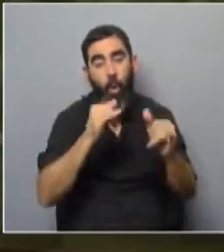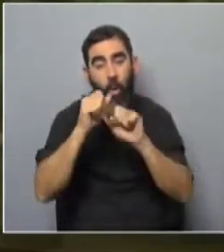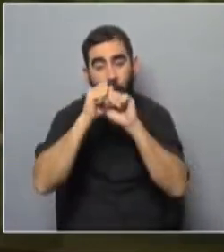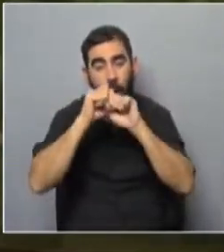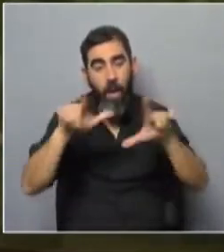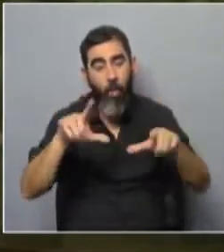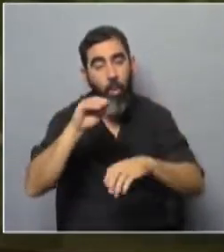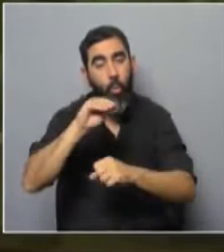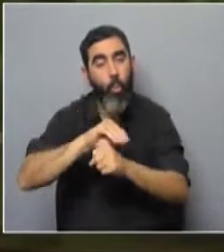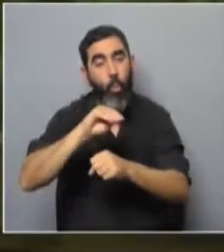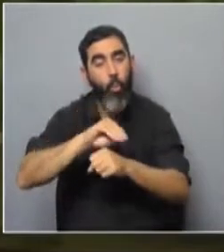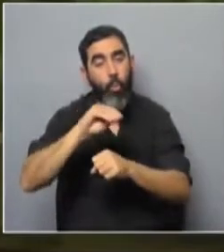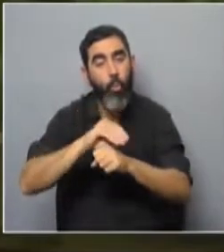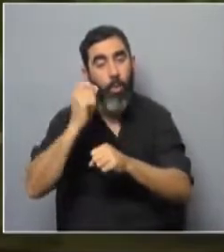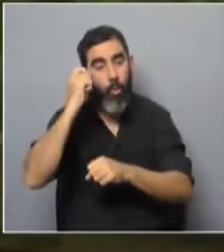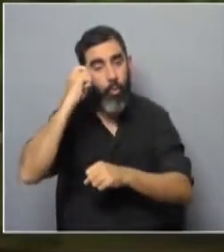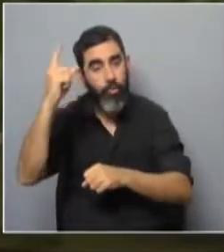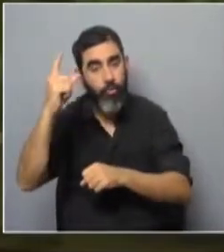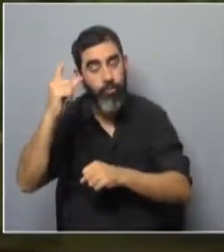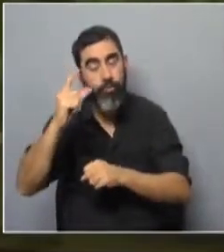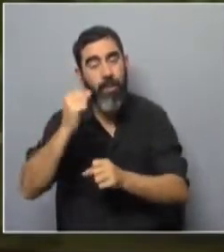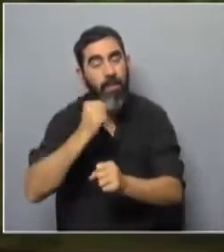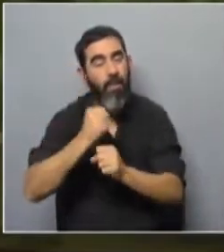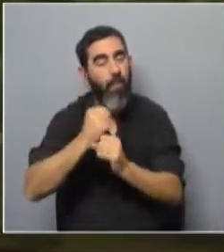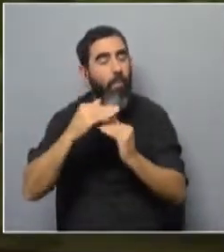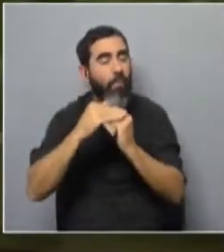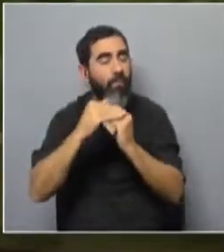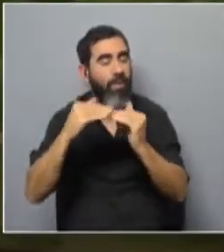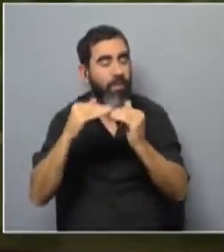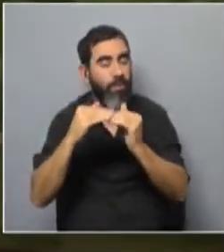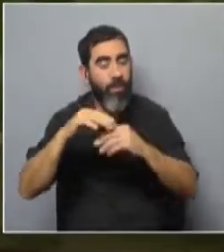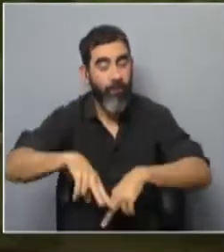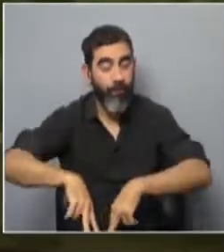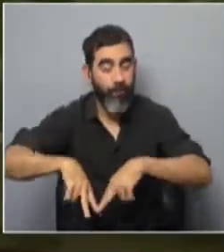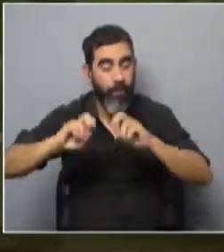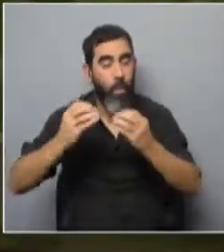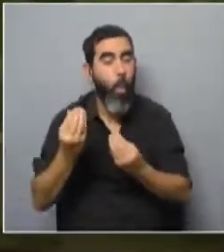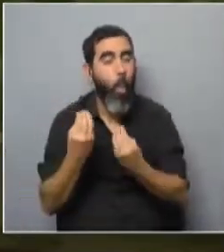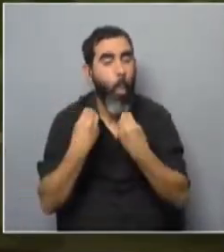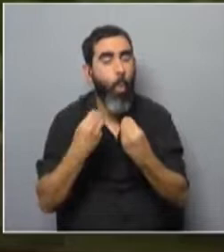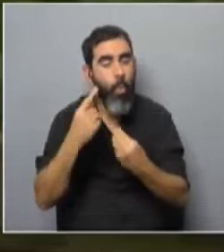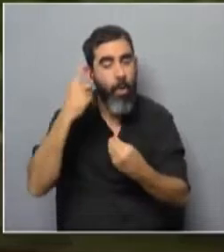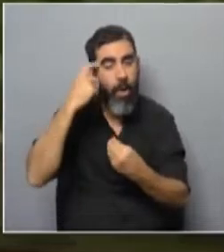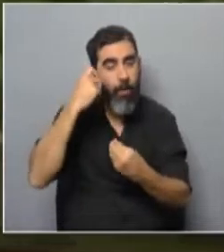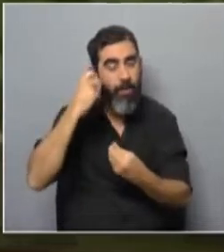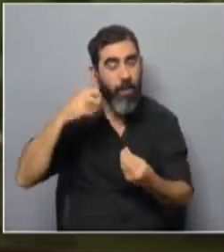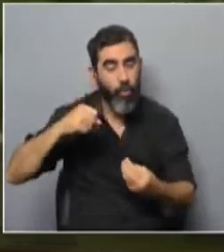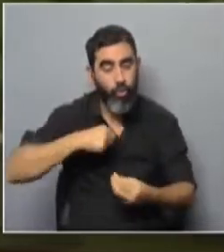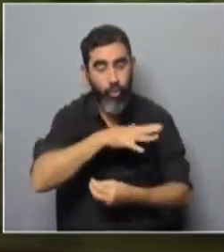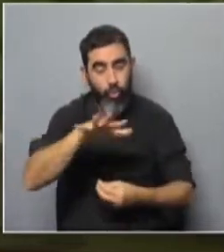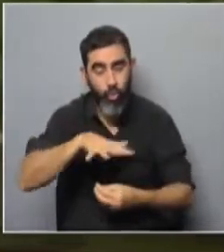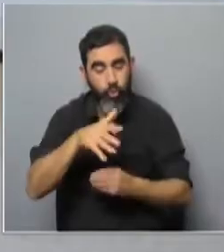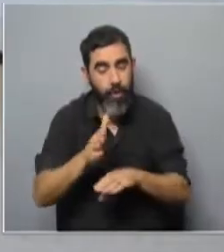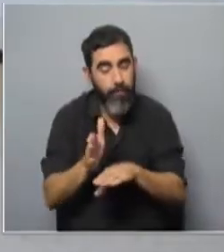lenguaje, cultura y cognición, ¿sí? Y trabajamos básicamente en el estudio de cómo las experiencias sociales tempranas